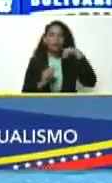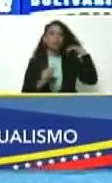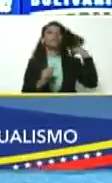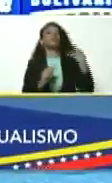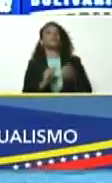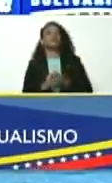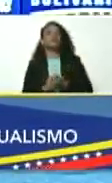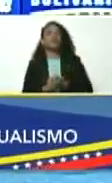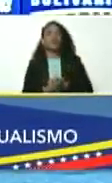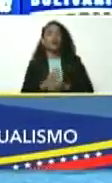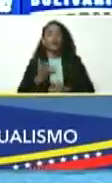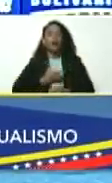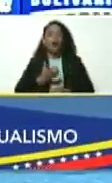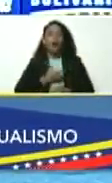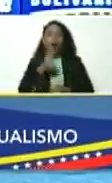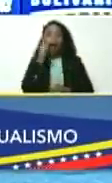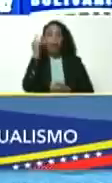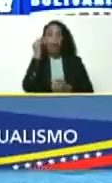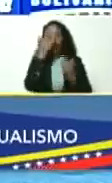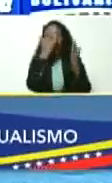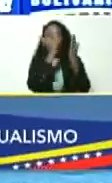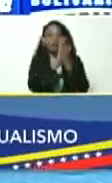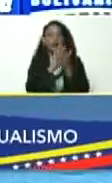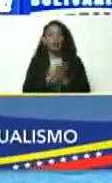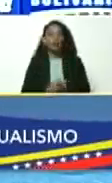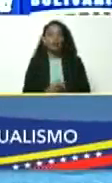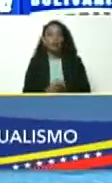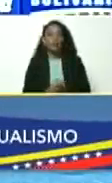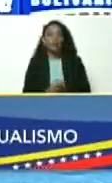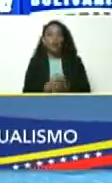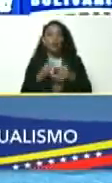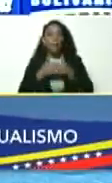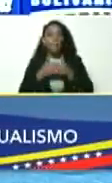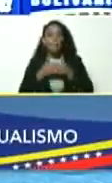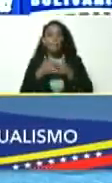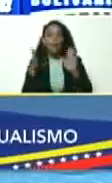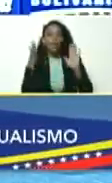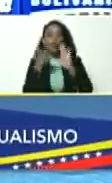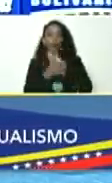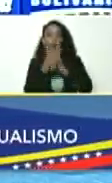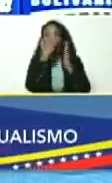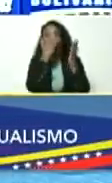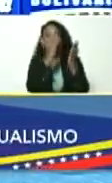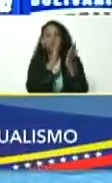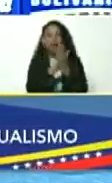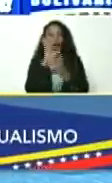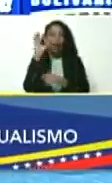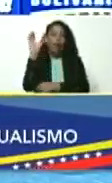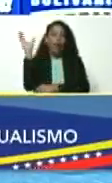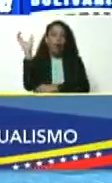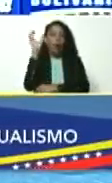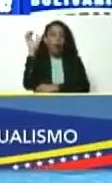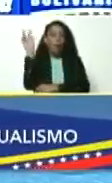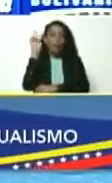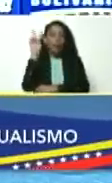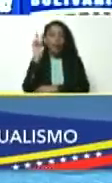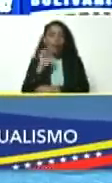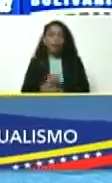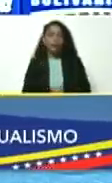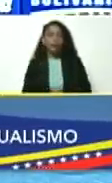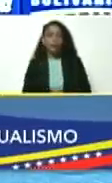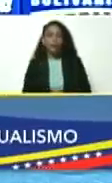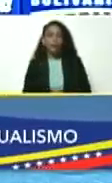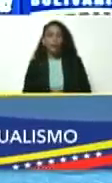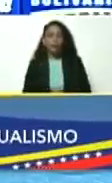y alcaldes de la frontera de la apertura de la frontera con